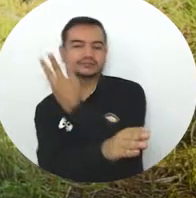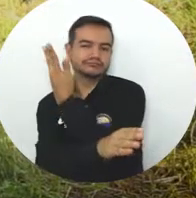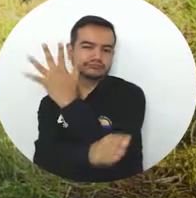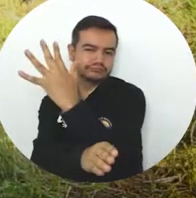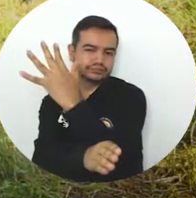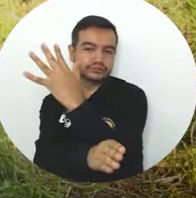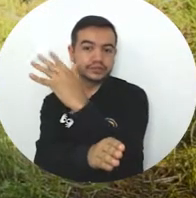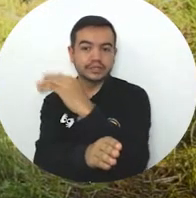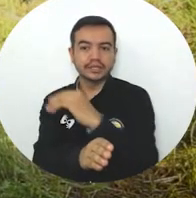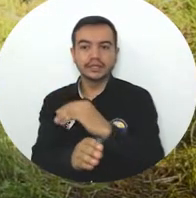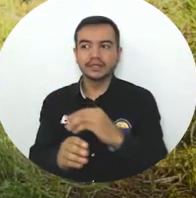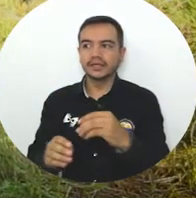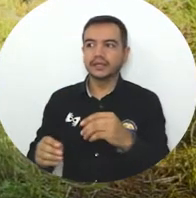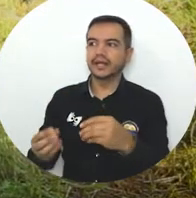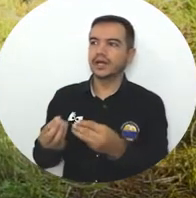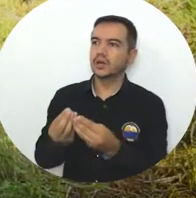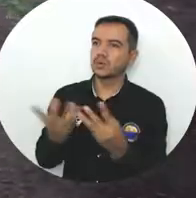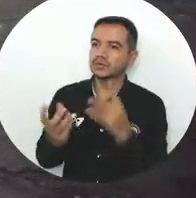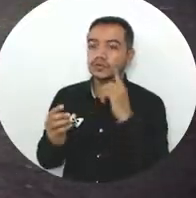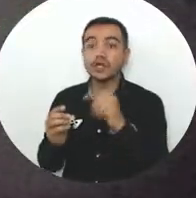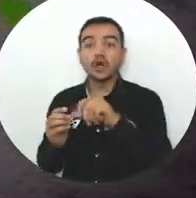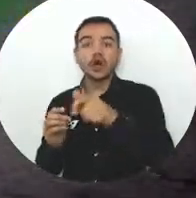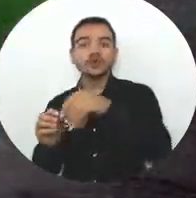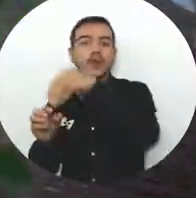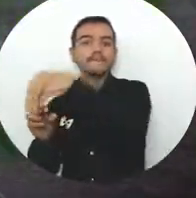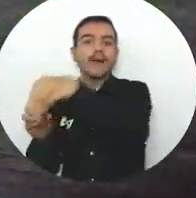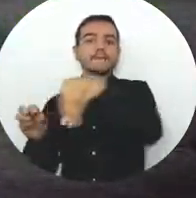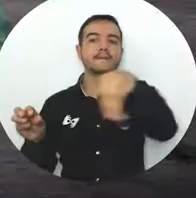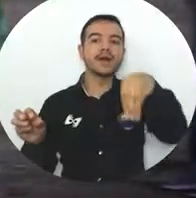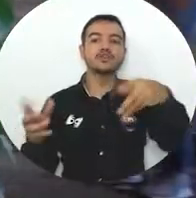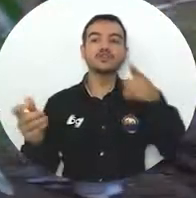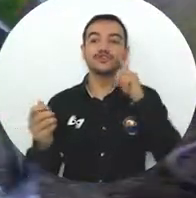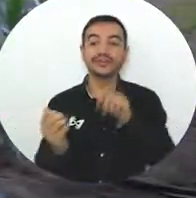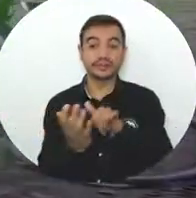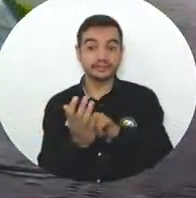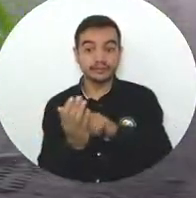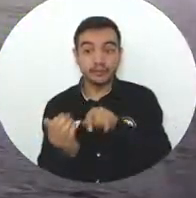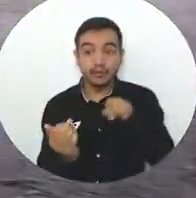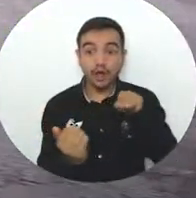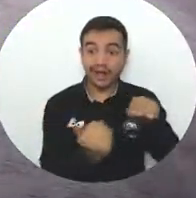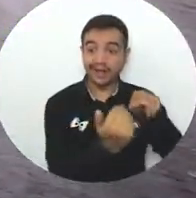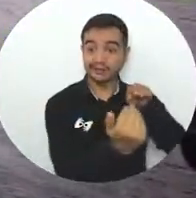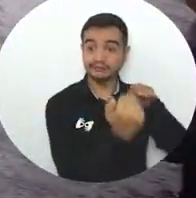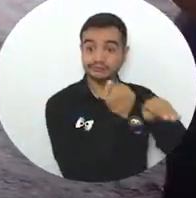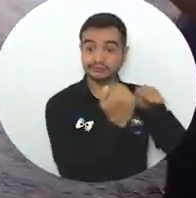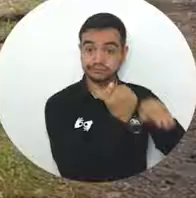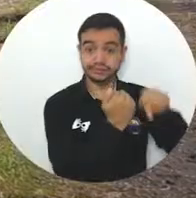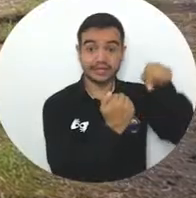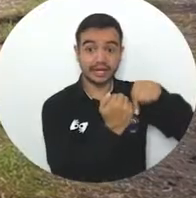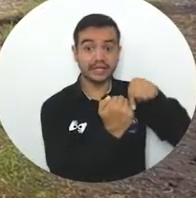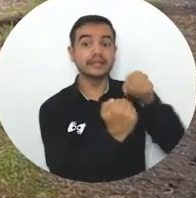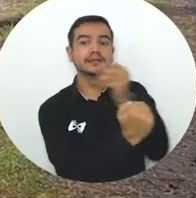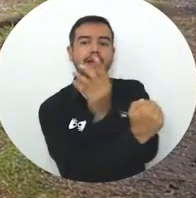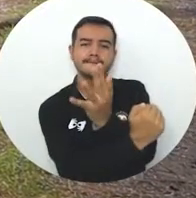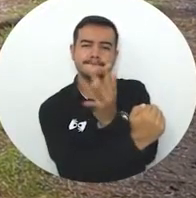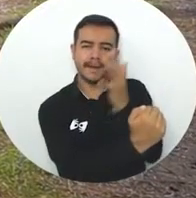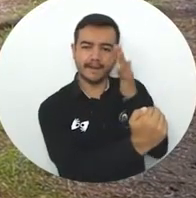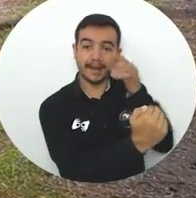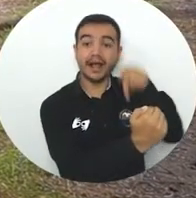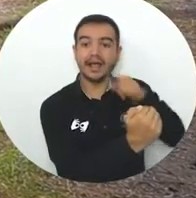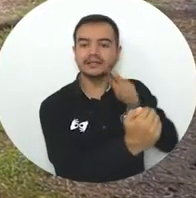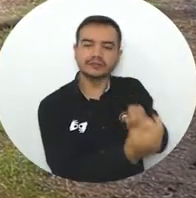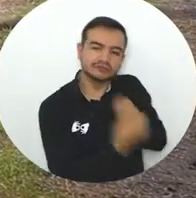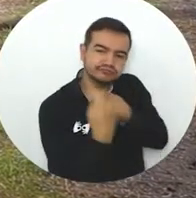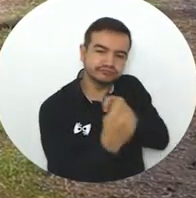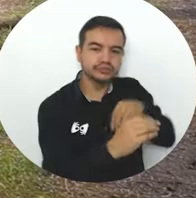y 40 plántulas en todo el borde que limita con la troncal del Caribe, es decir, en toda la